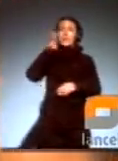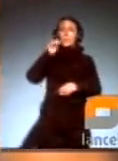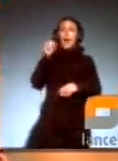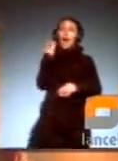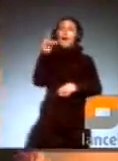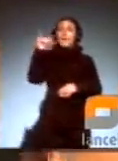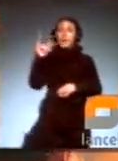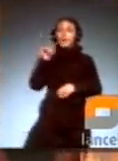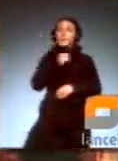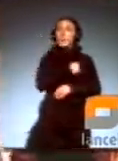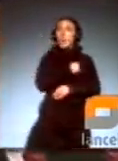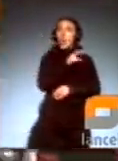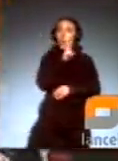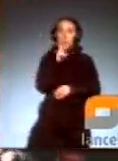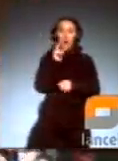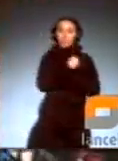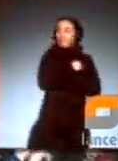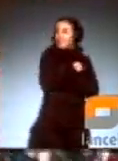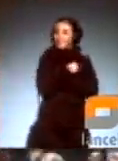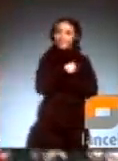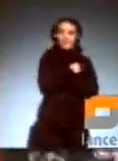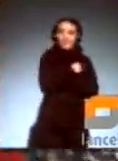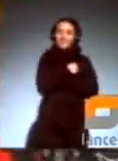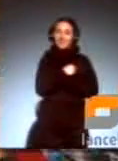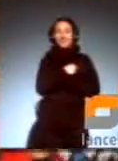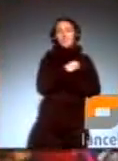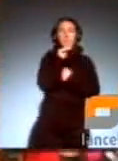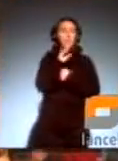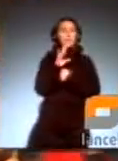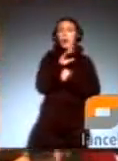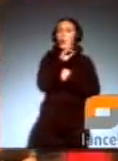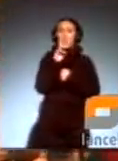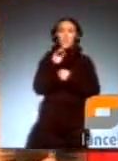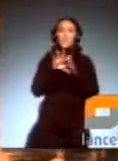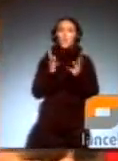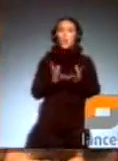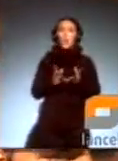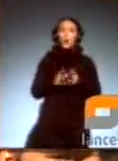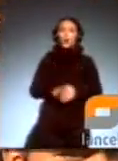Te quiero, mamá. Para Milagrosa. Para ti, Milagrosa. Para el mundo.